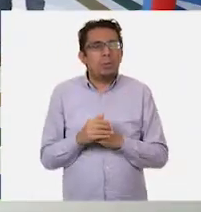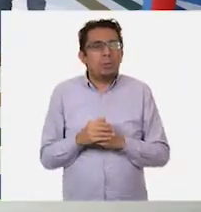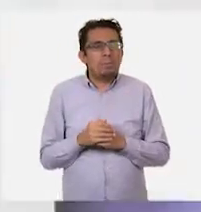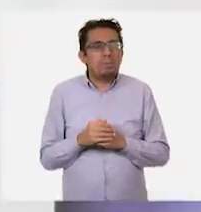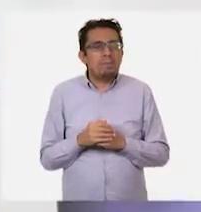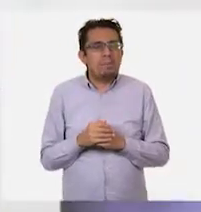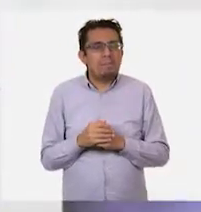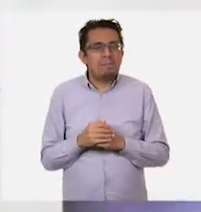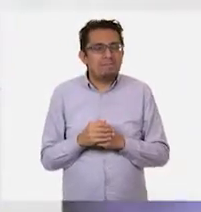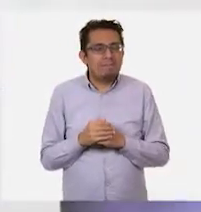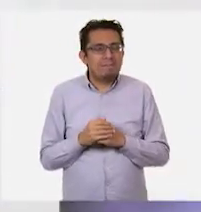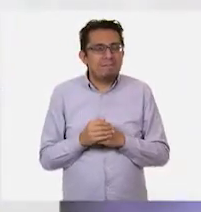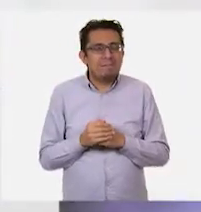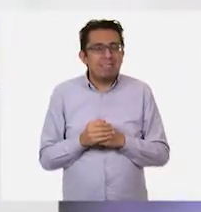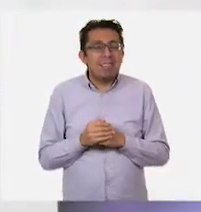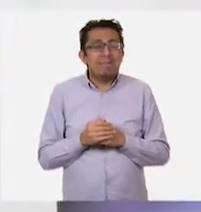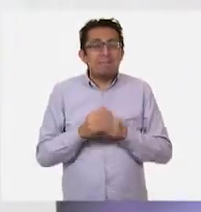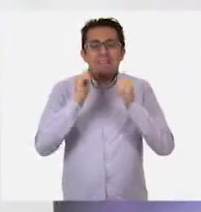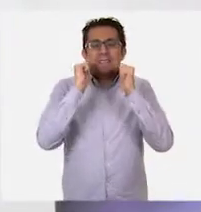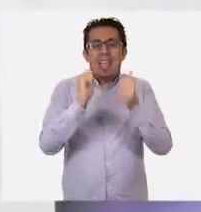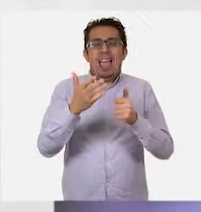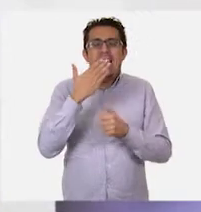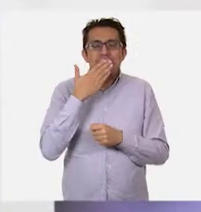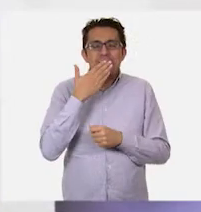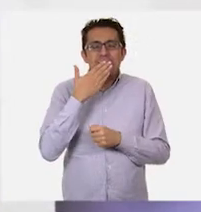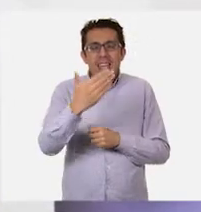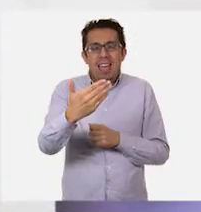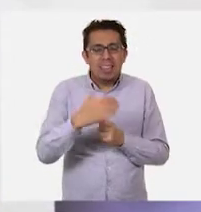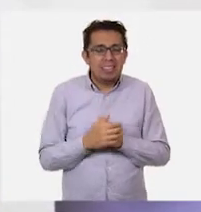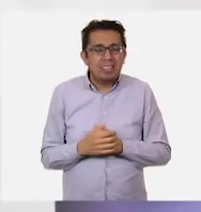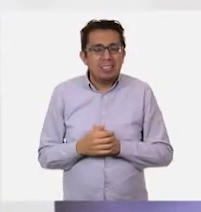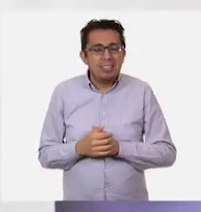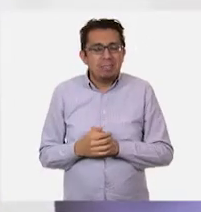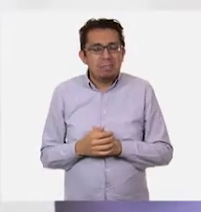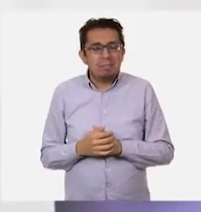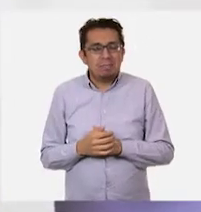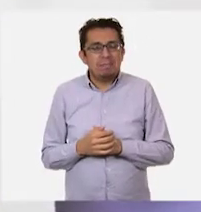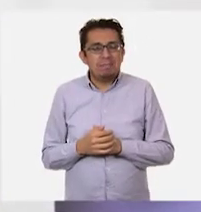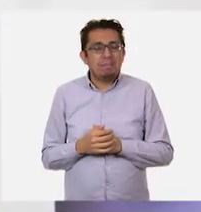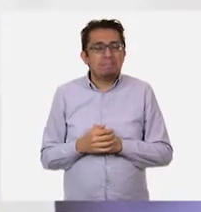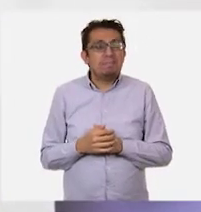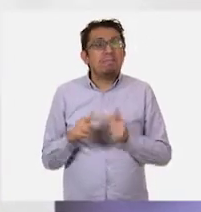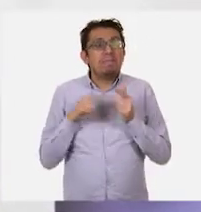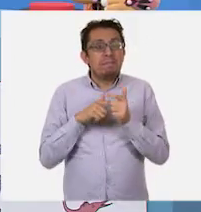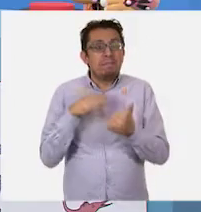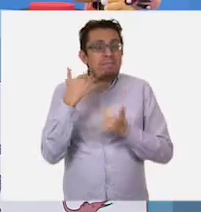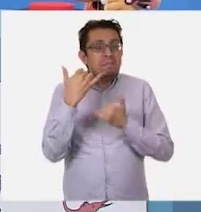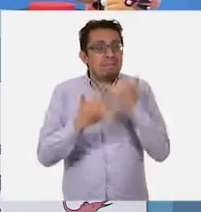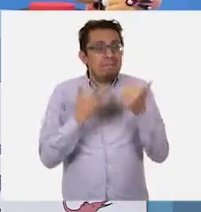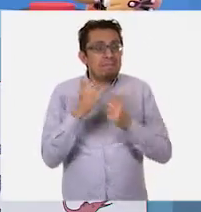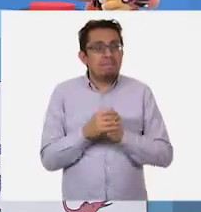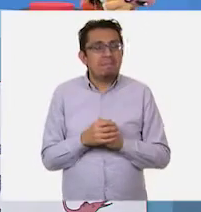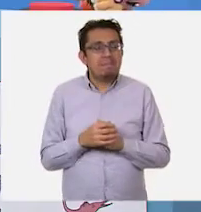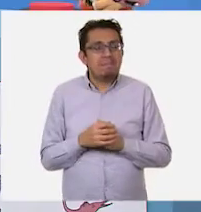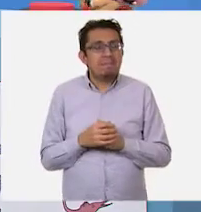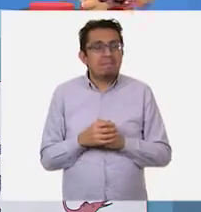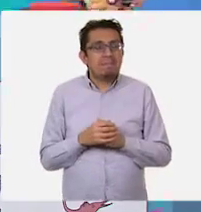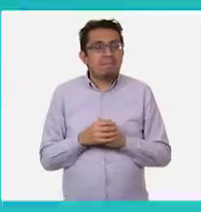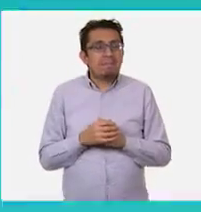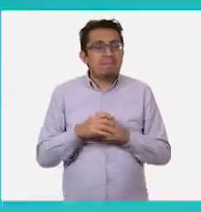¡Eso! Acá está Juan bien. Carlos. Un punto para Juan Carlos. Seguimos con el juego y dice... Gira la